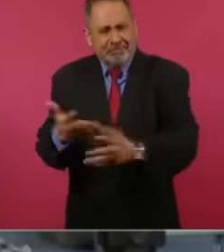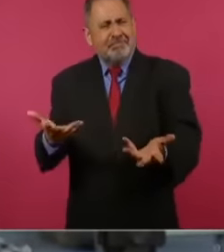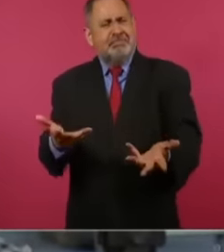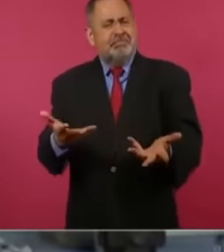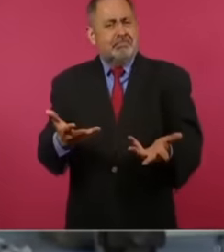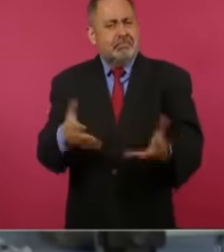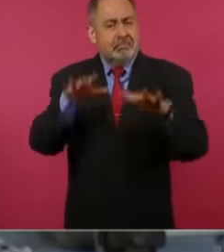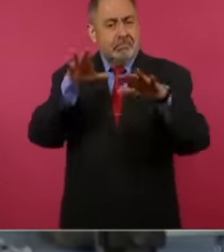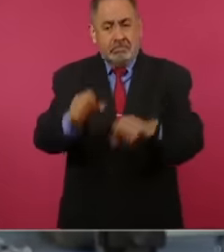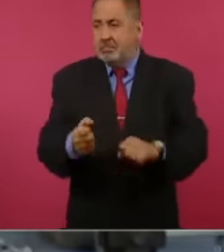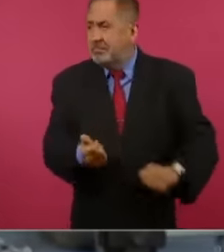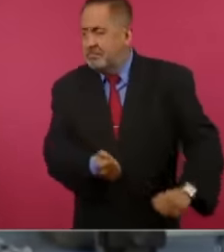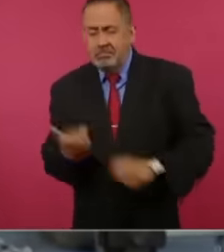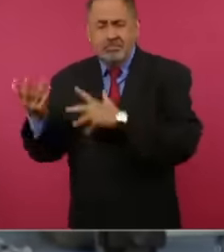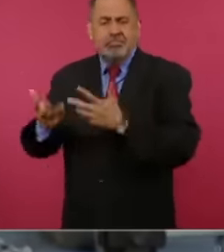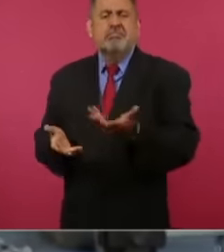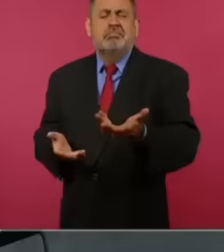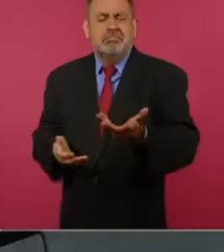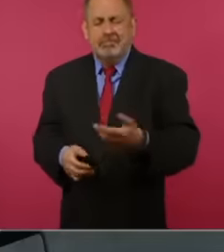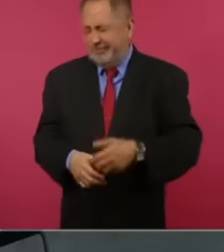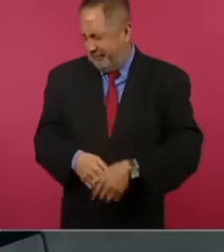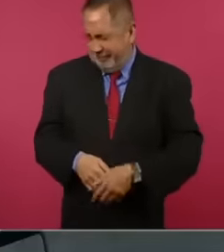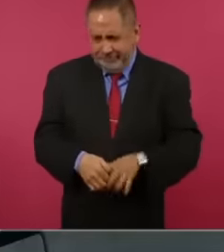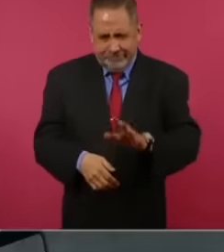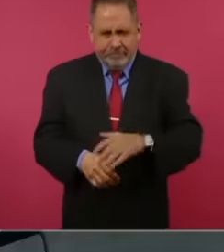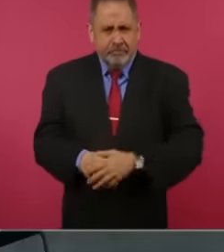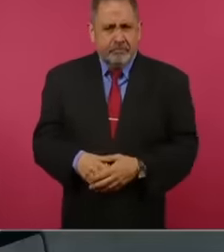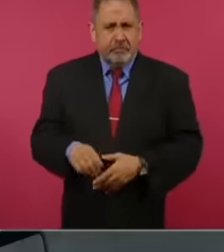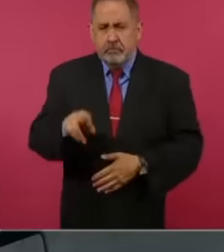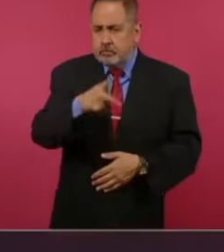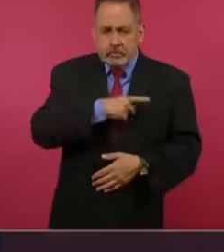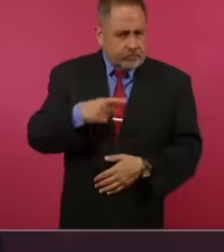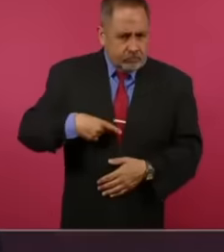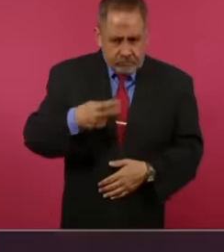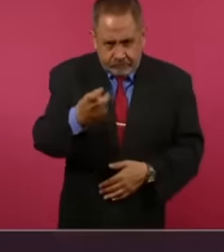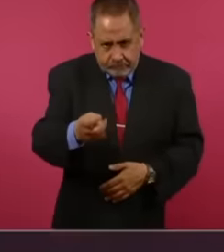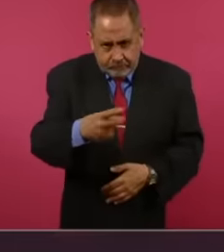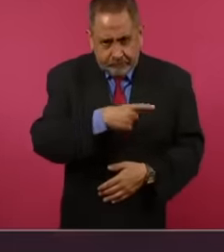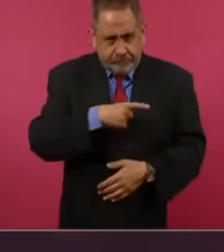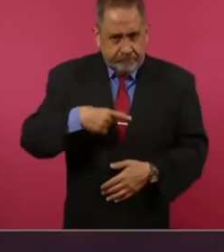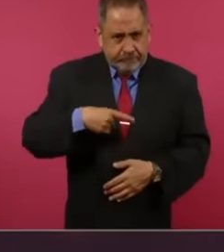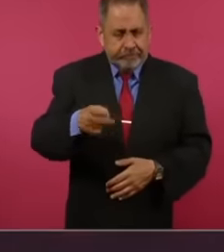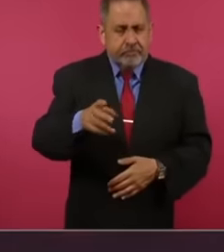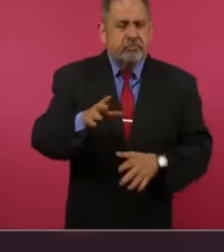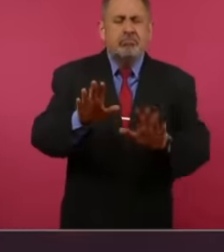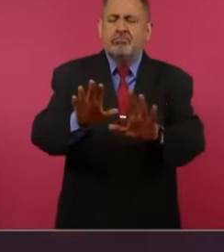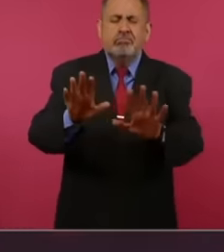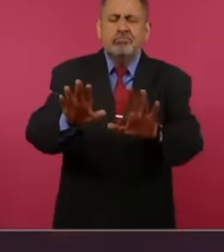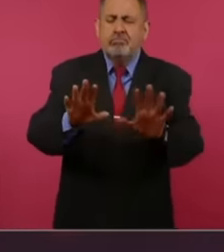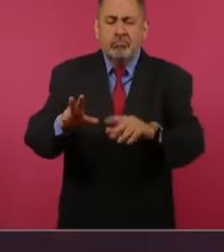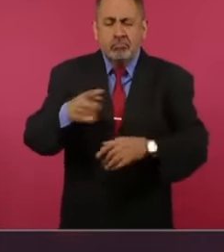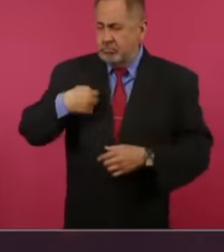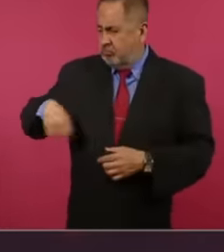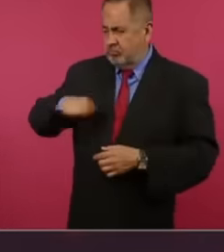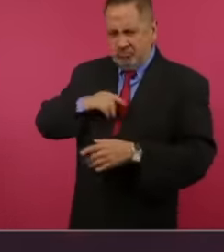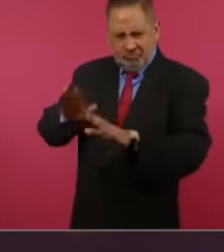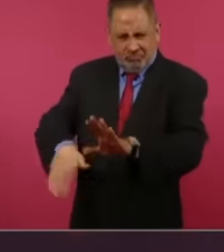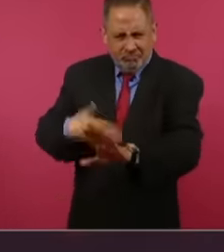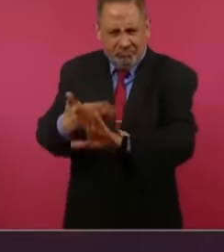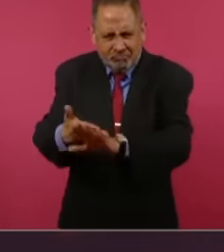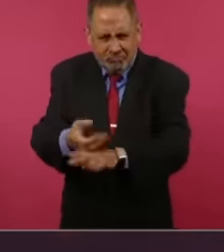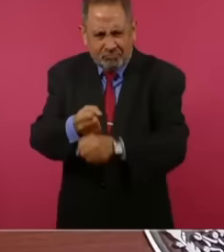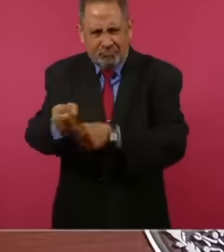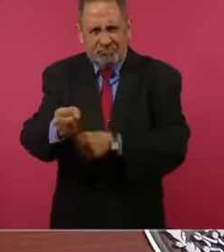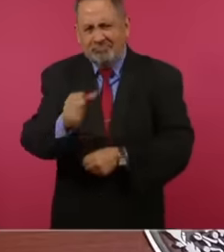los sacaron de su ciudad. No debe pasar eso. Ya tienen 15 no días debe. Allá nosotros afuera. Nosotros no tomamos represalias contra